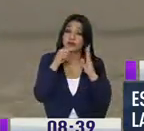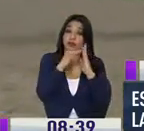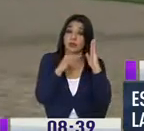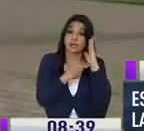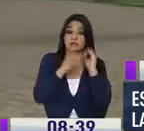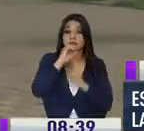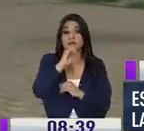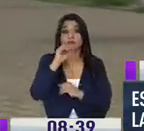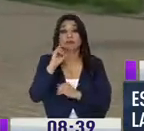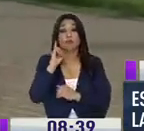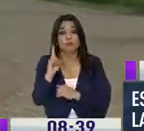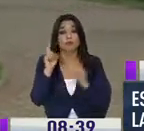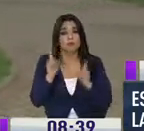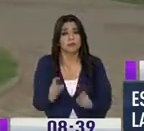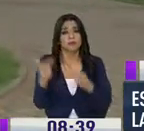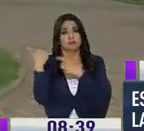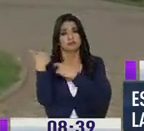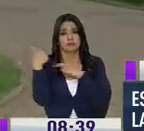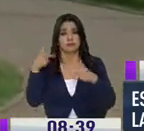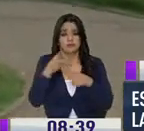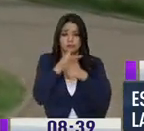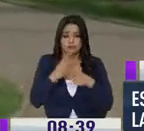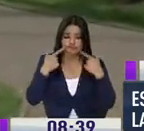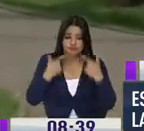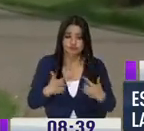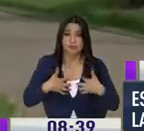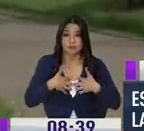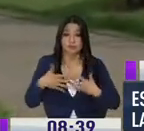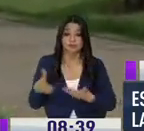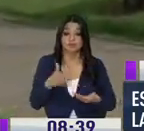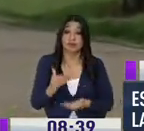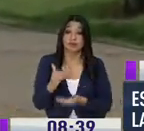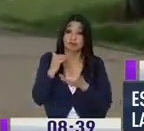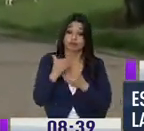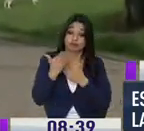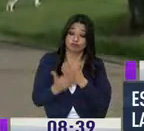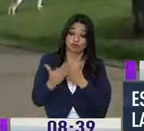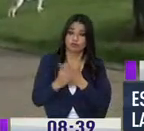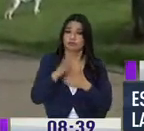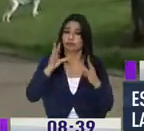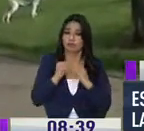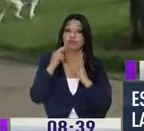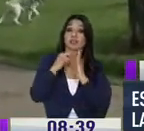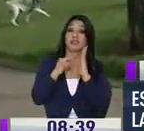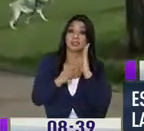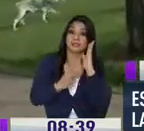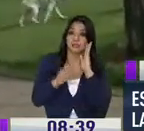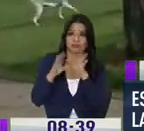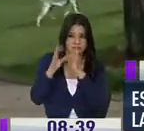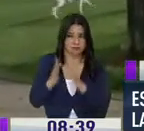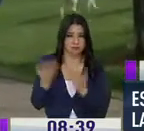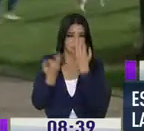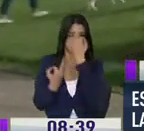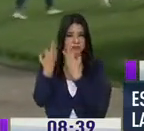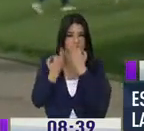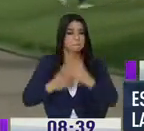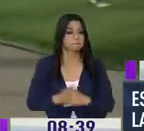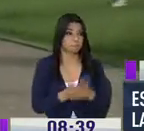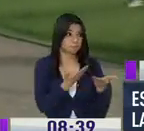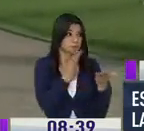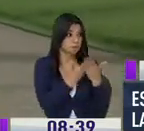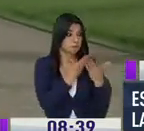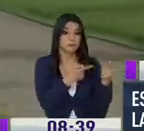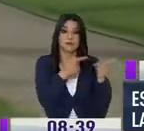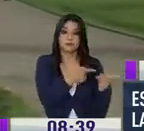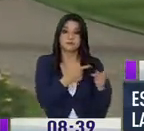tenencia responsable. También vamos a tener todo lo que es la adopción y con todos los requisitos que mi compañera les va a explicar. Precisamente